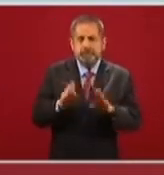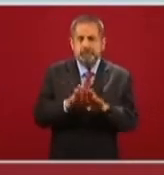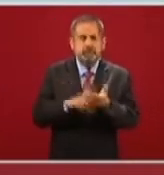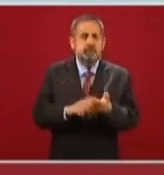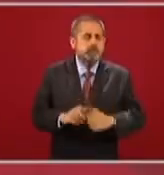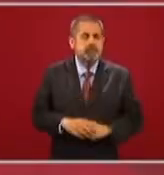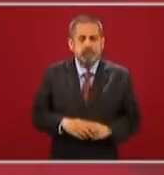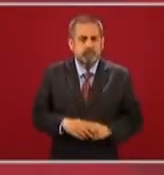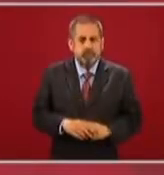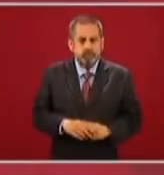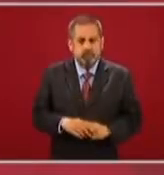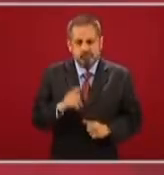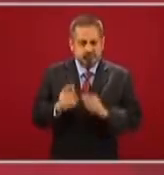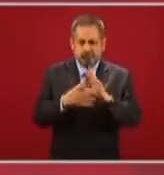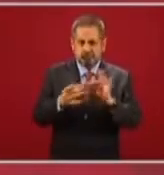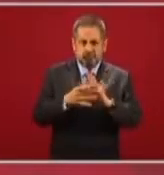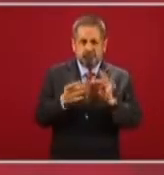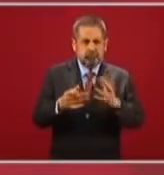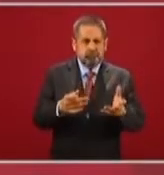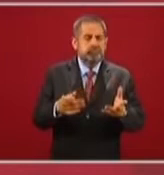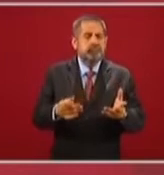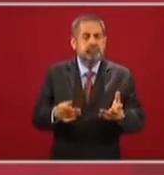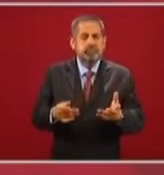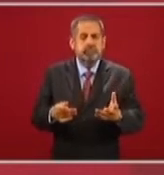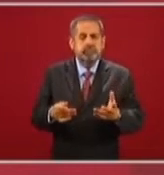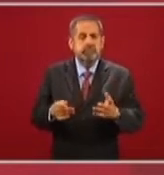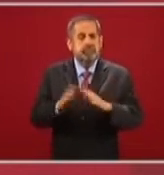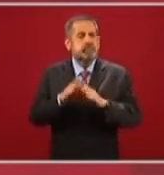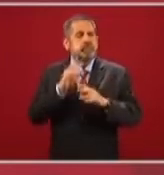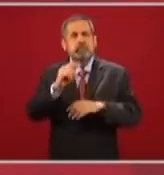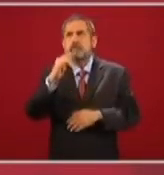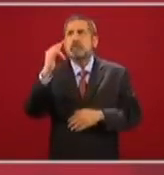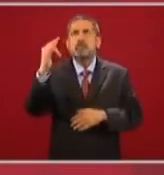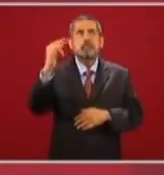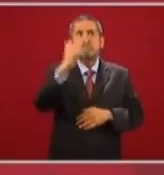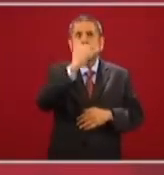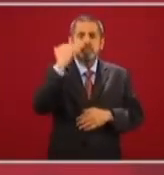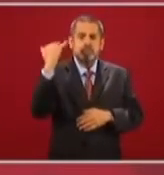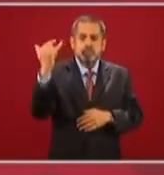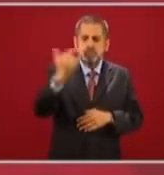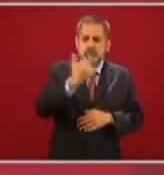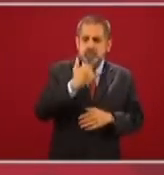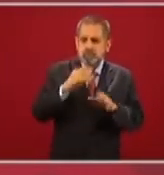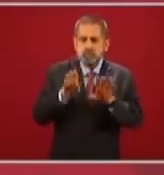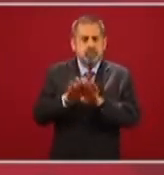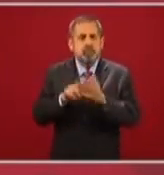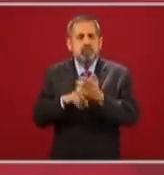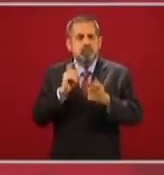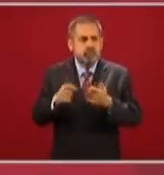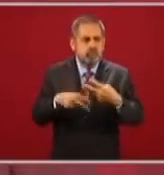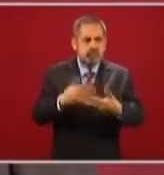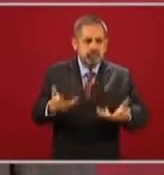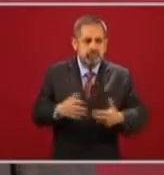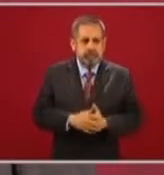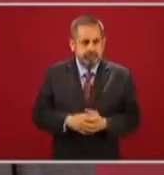que se explique lo del manejo del espacio aéreo, cómo se va a llegar a